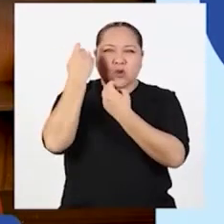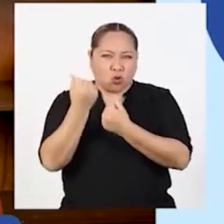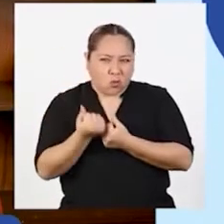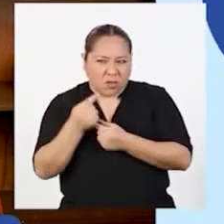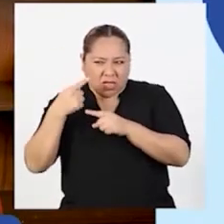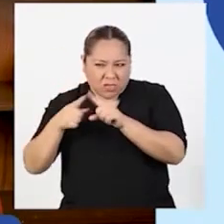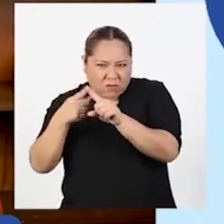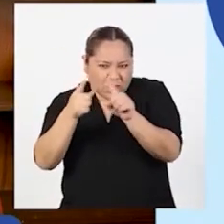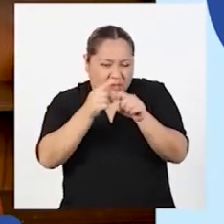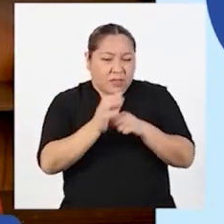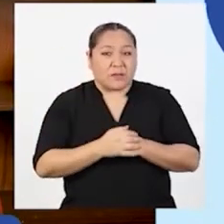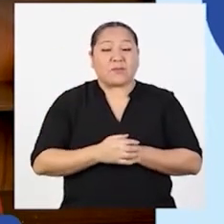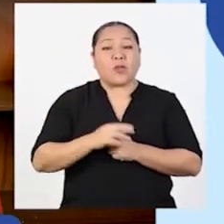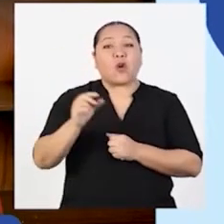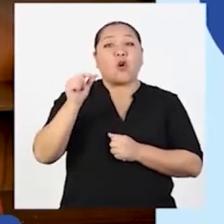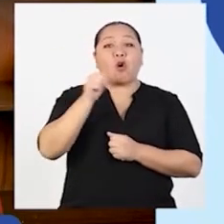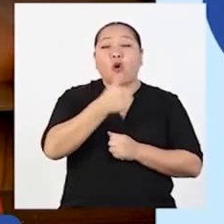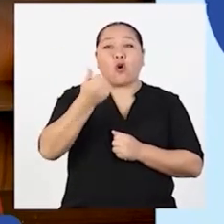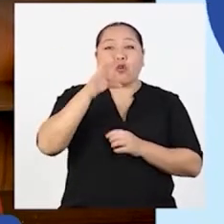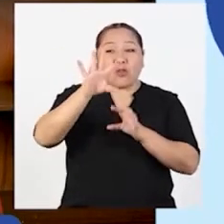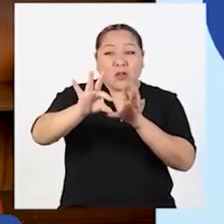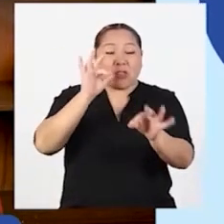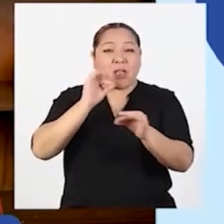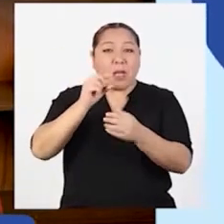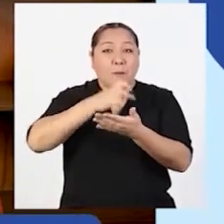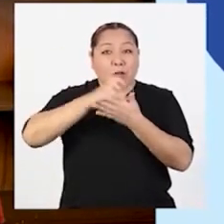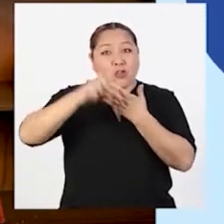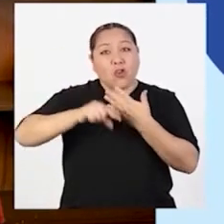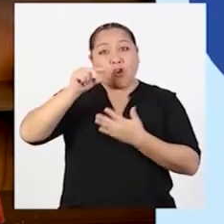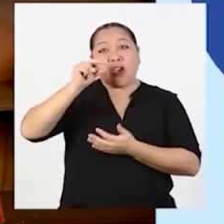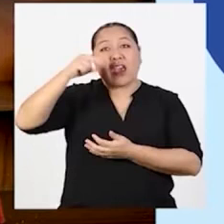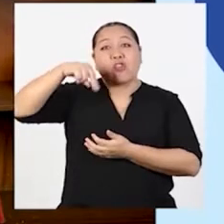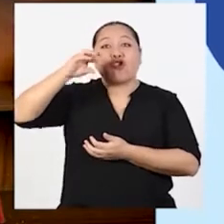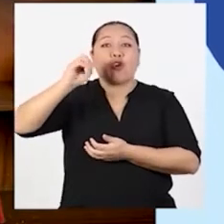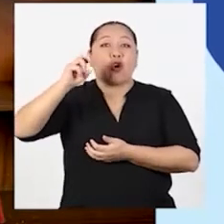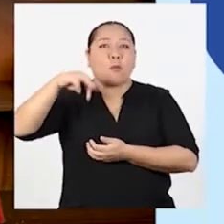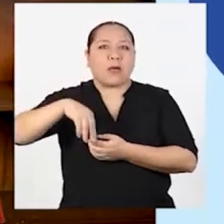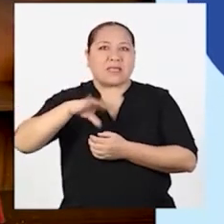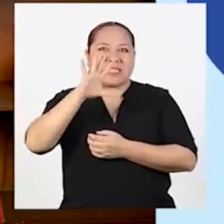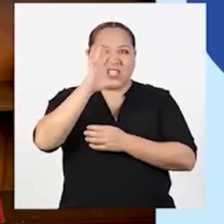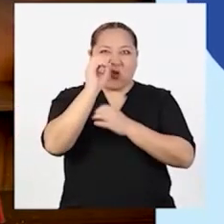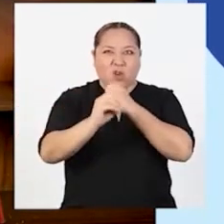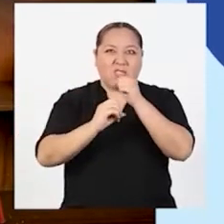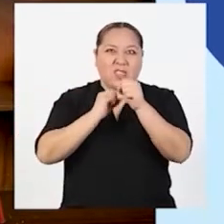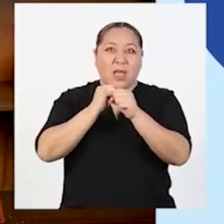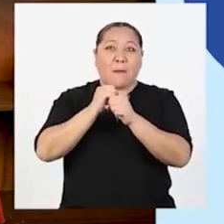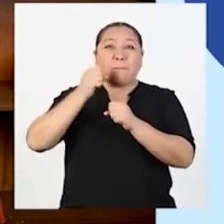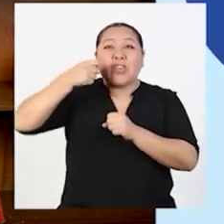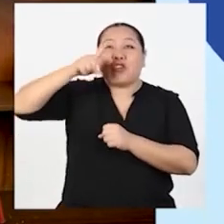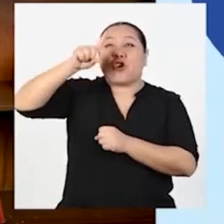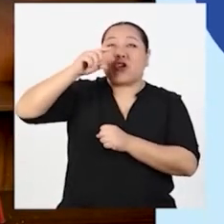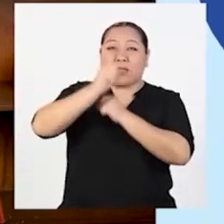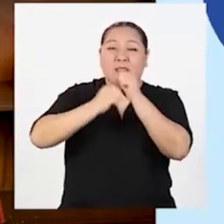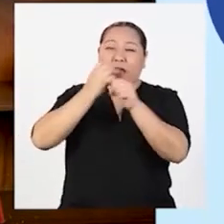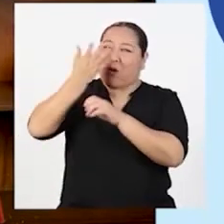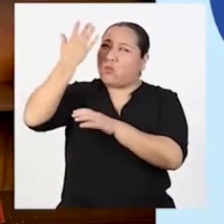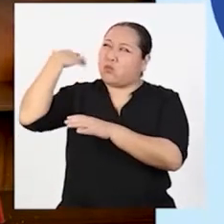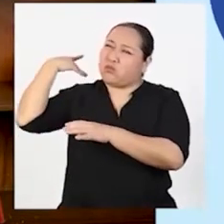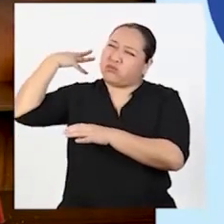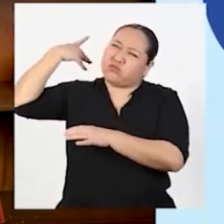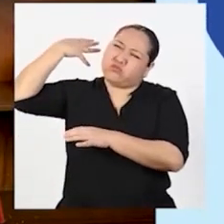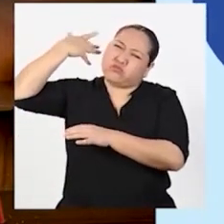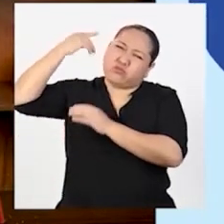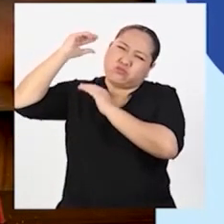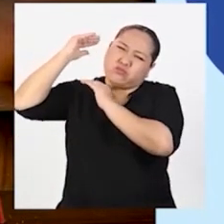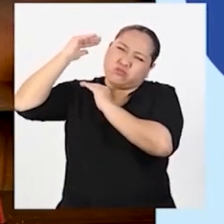del proyecto Genoma Humano es que durante los pasados 50 millones de años parece haber ocurrido una disminución